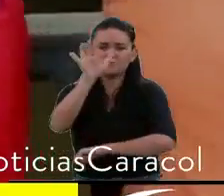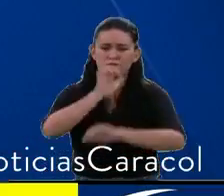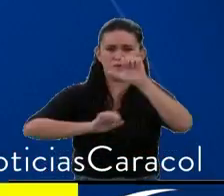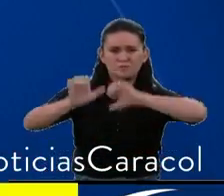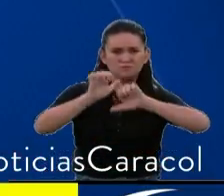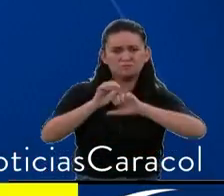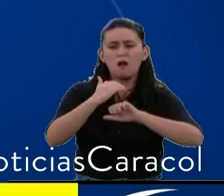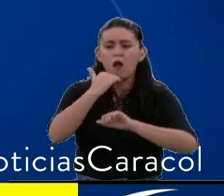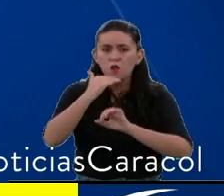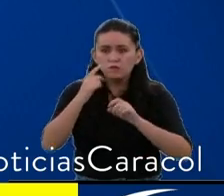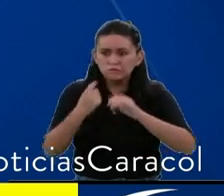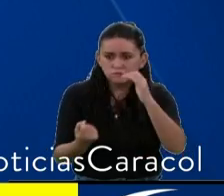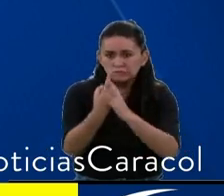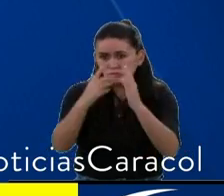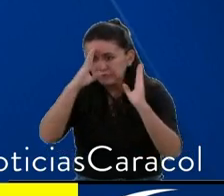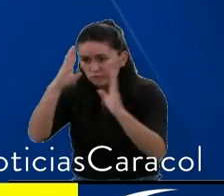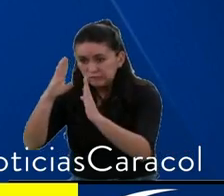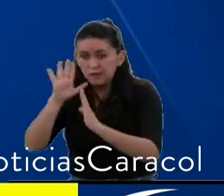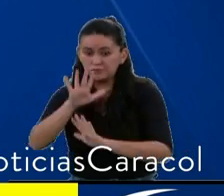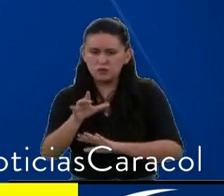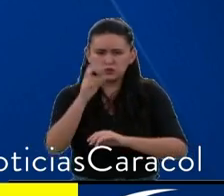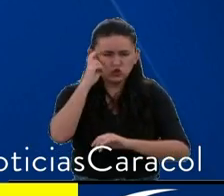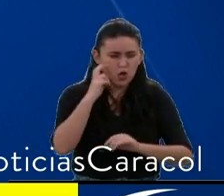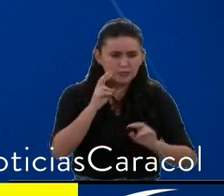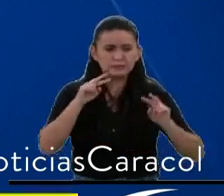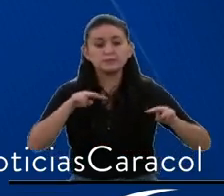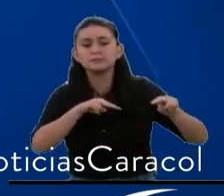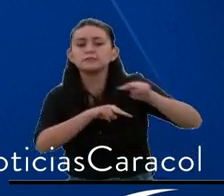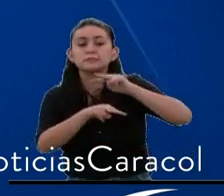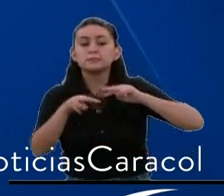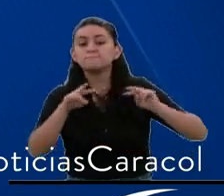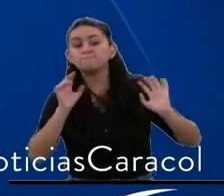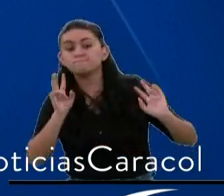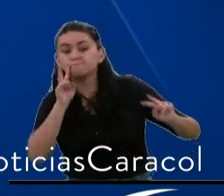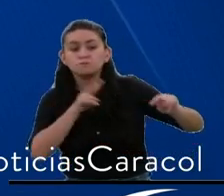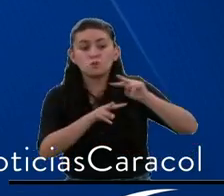Desastres de esta zona del país mantiene activa la alerta por las lluvias que aún no cesan.